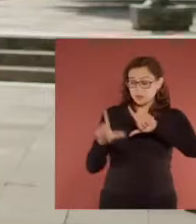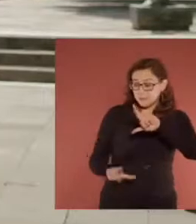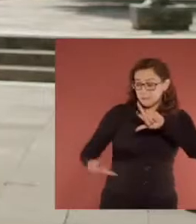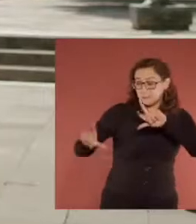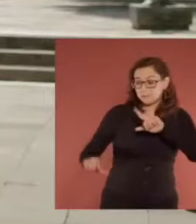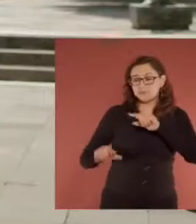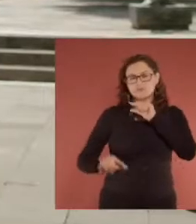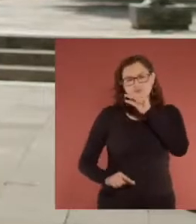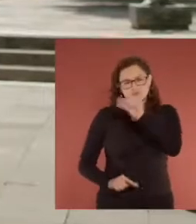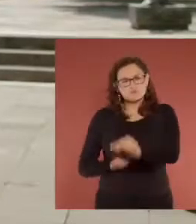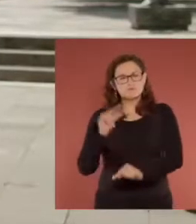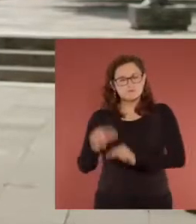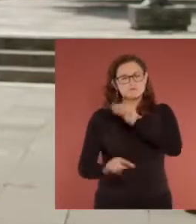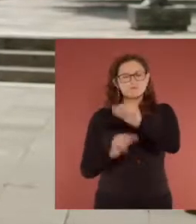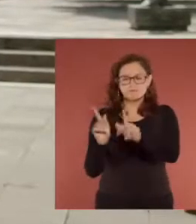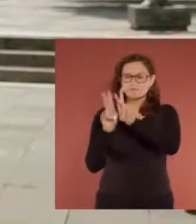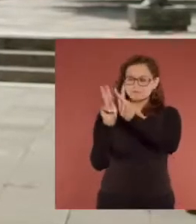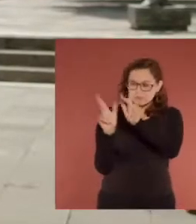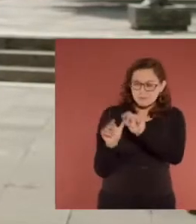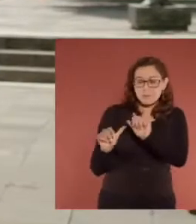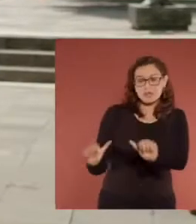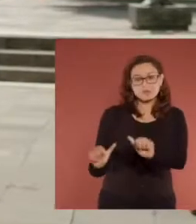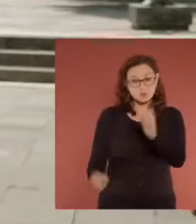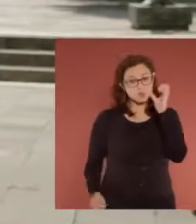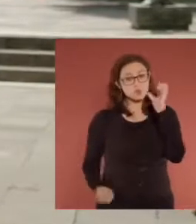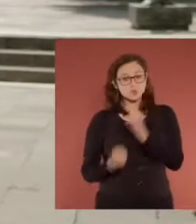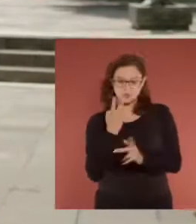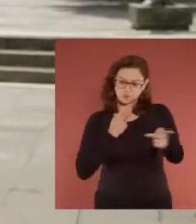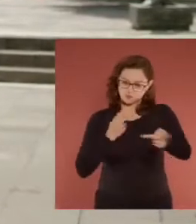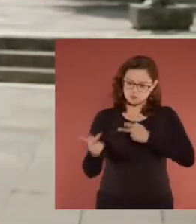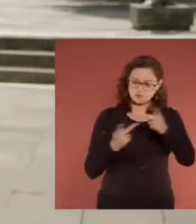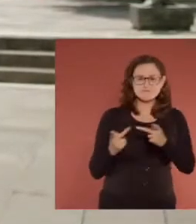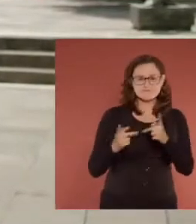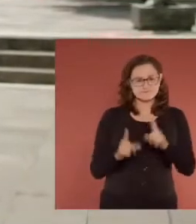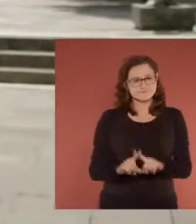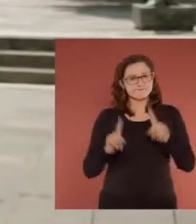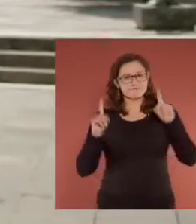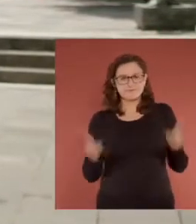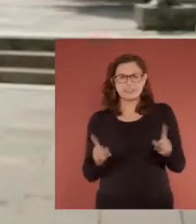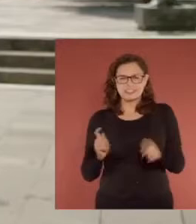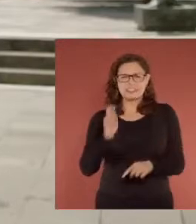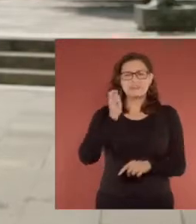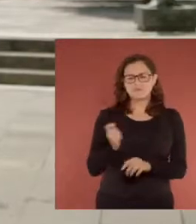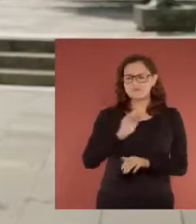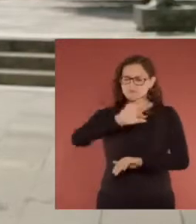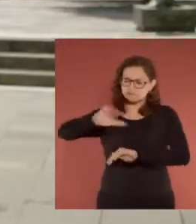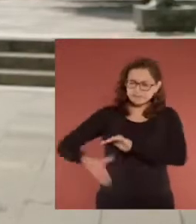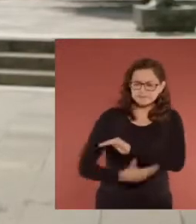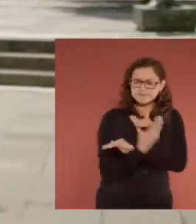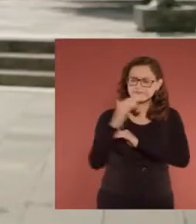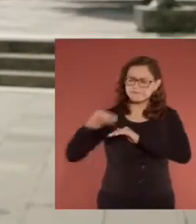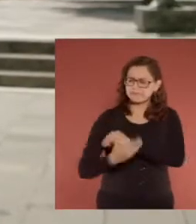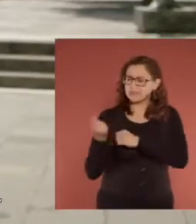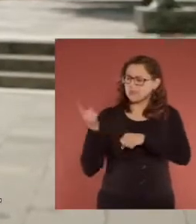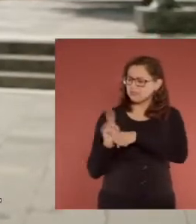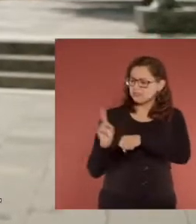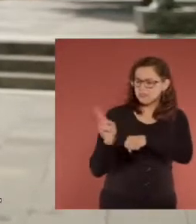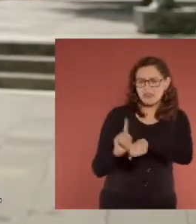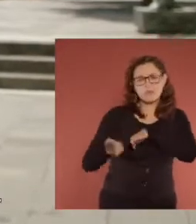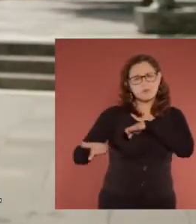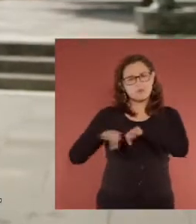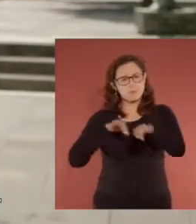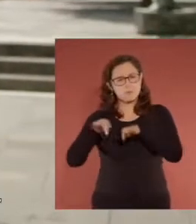Poco a poco vamos pacificando al país. Es otra estrategia. Es trabajar de día y de noche